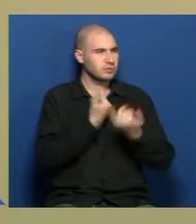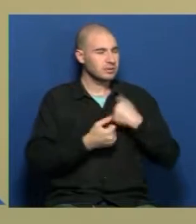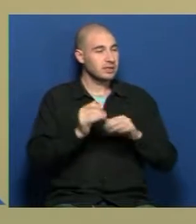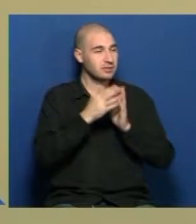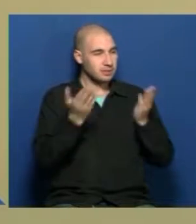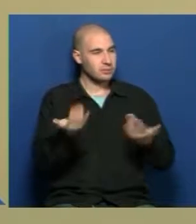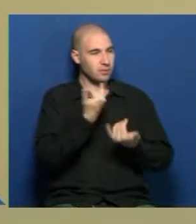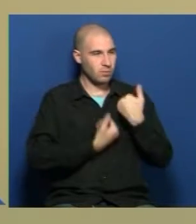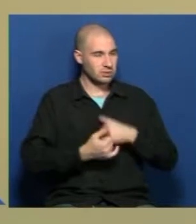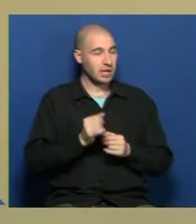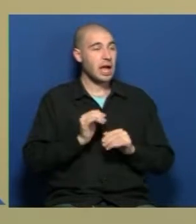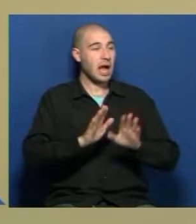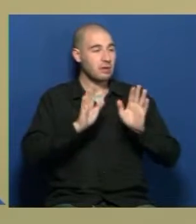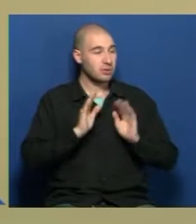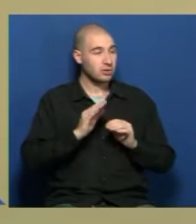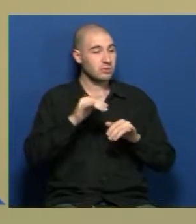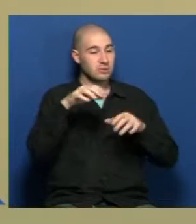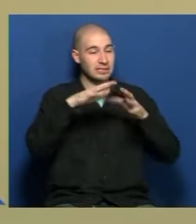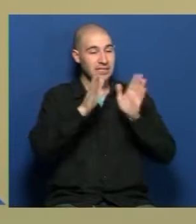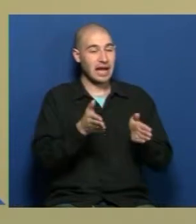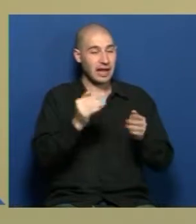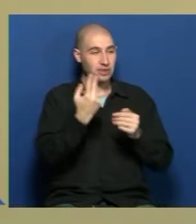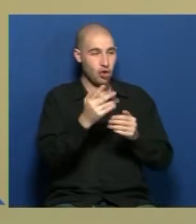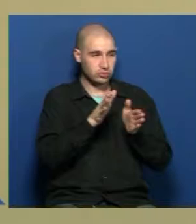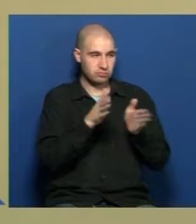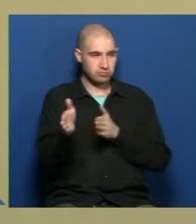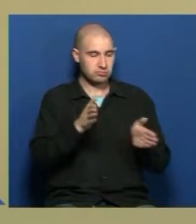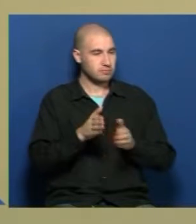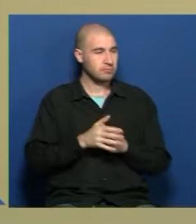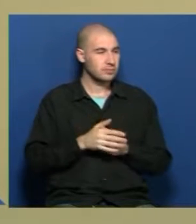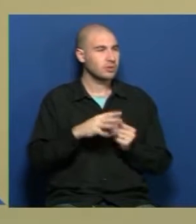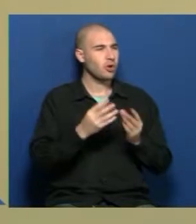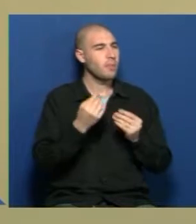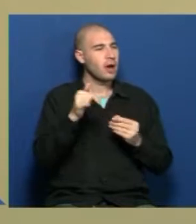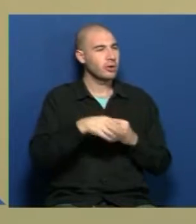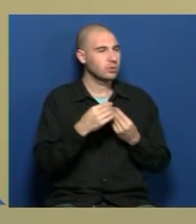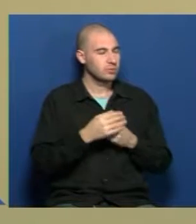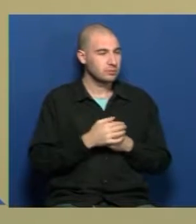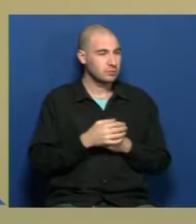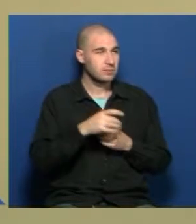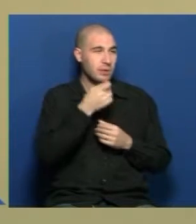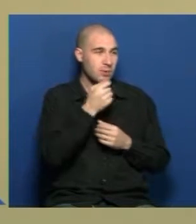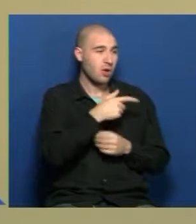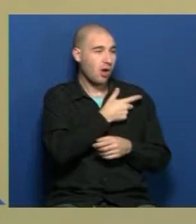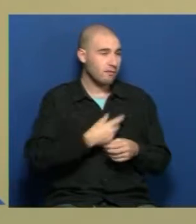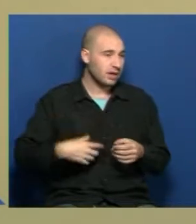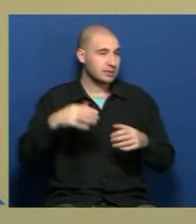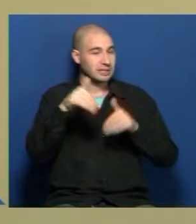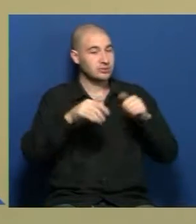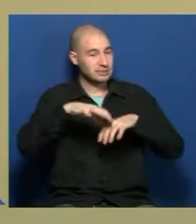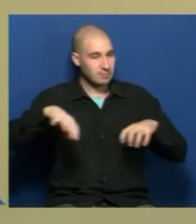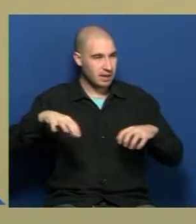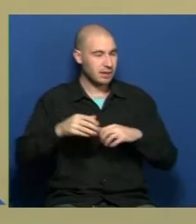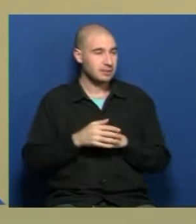medios de comunicación de la posibilidad de doble urna en algunos lugares para votar. ¿Cómo está esta situación, digamos? Si el gobernador desdobla las